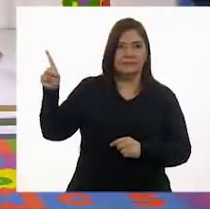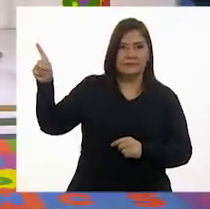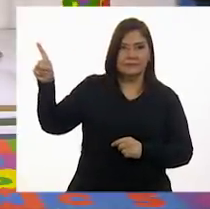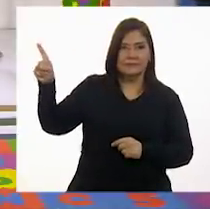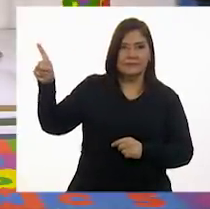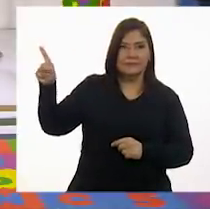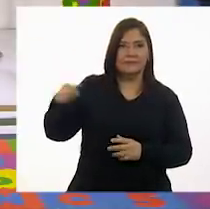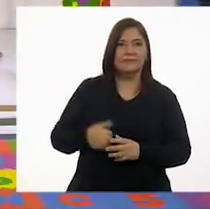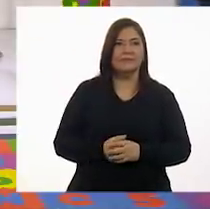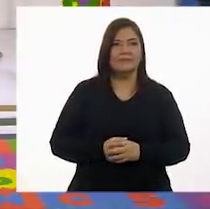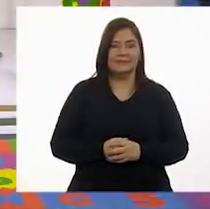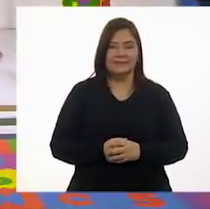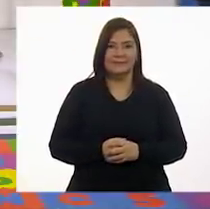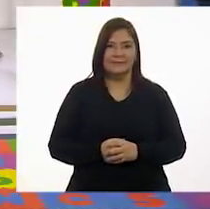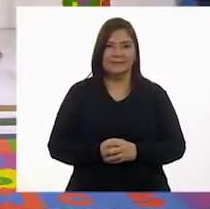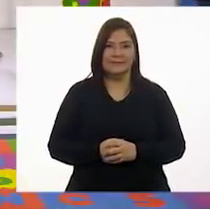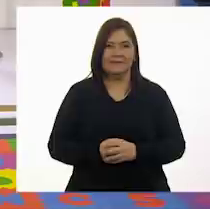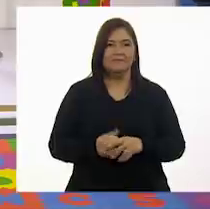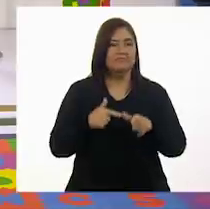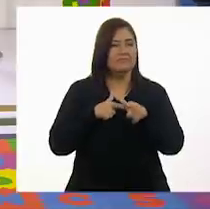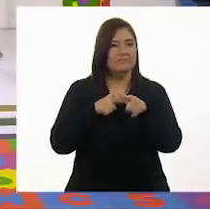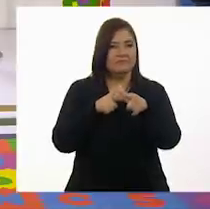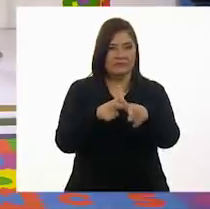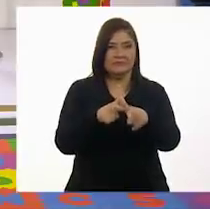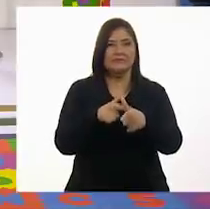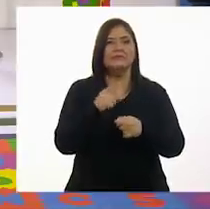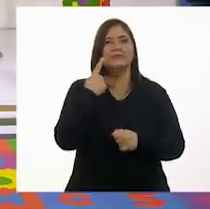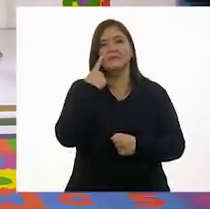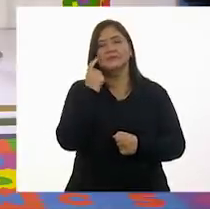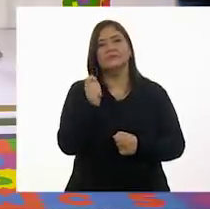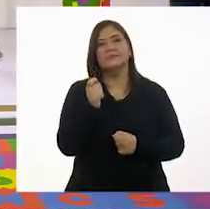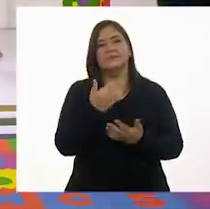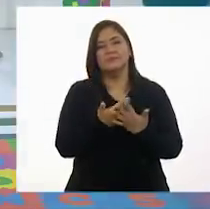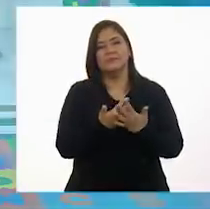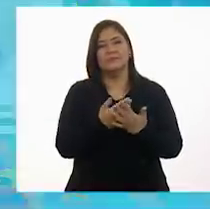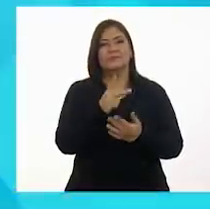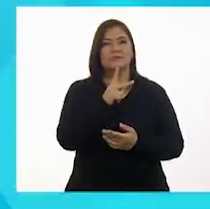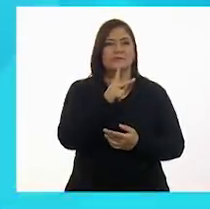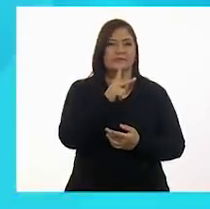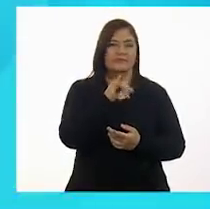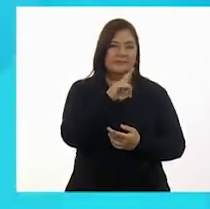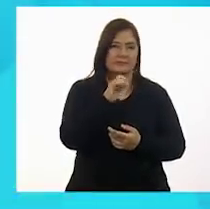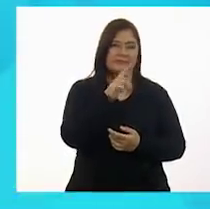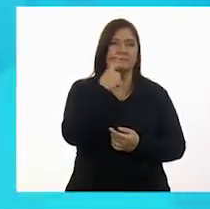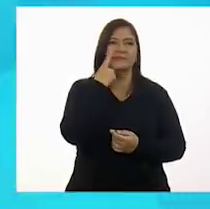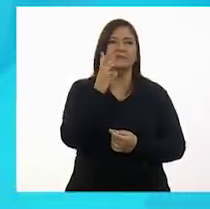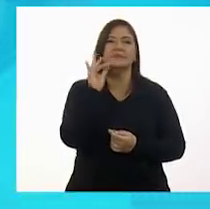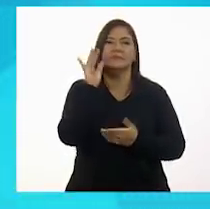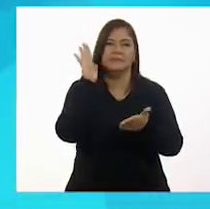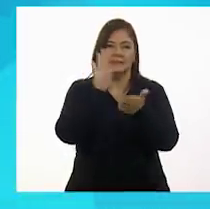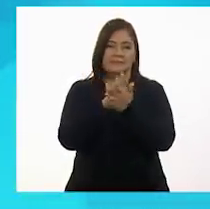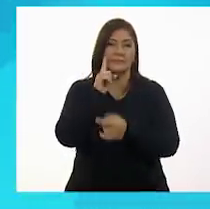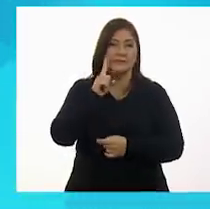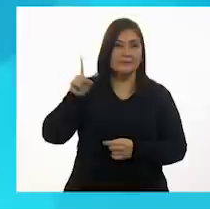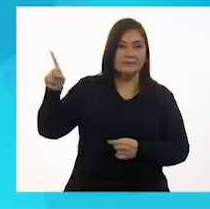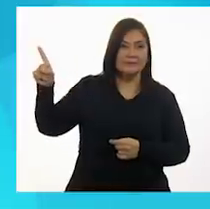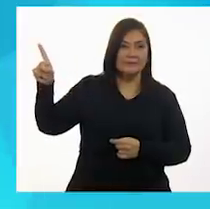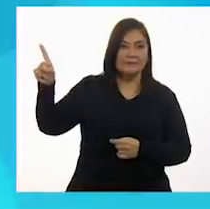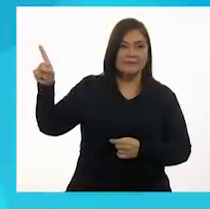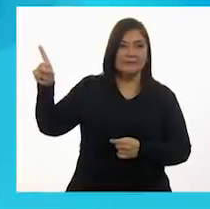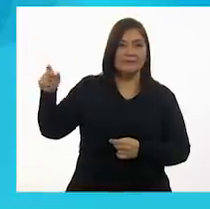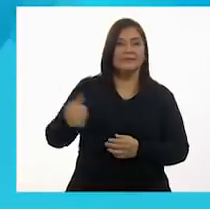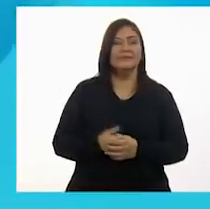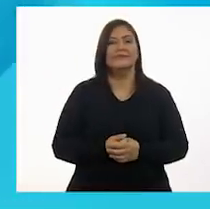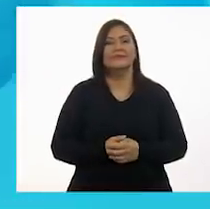pentágonos. Vamos a seguir esperando a Pili que termine y nos peguen. Las bases.